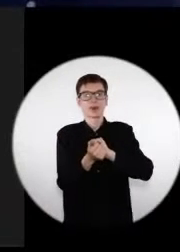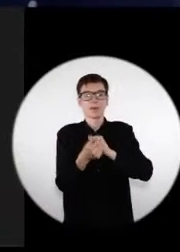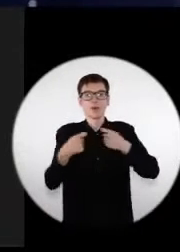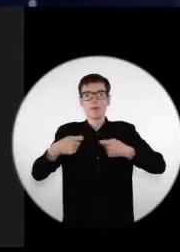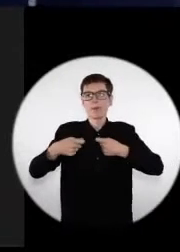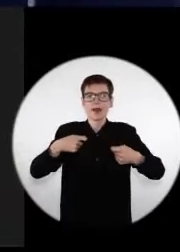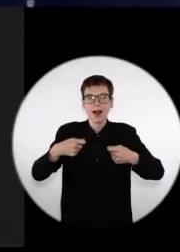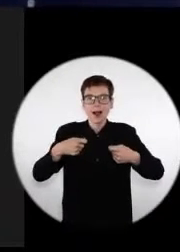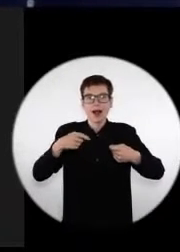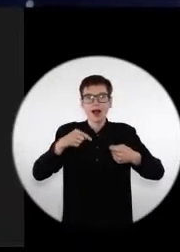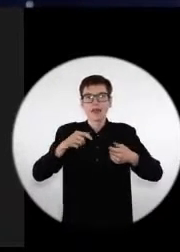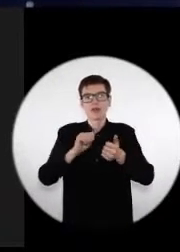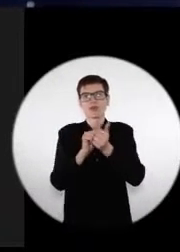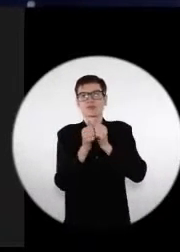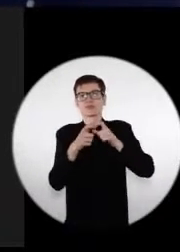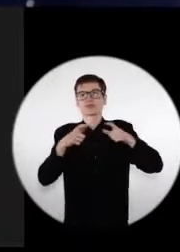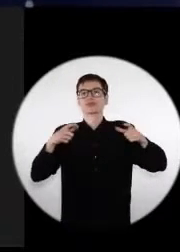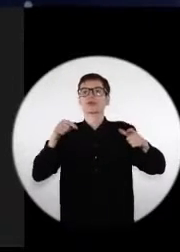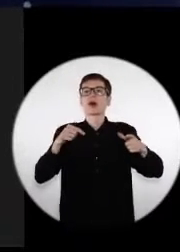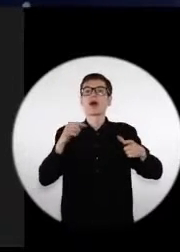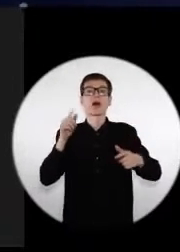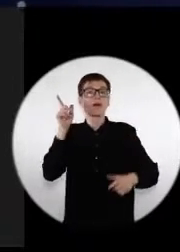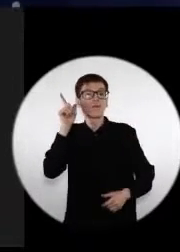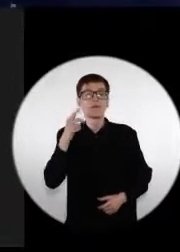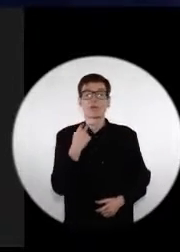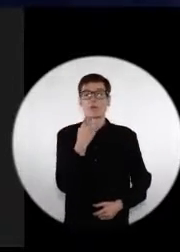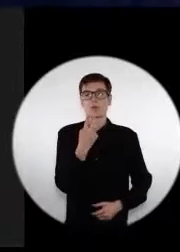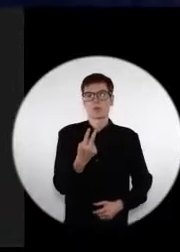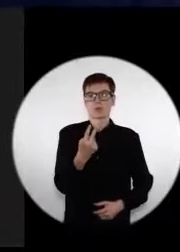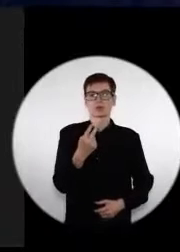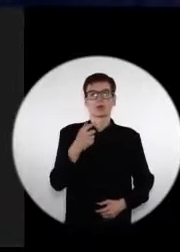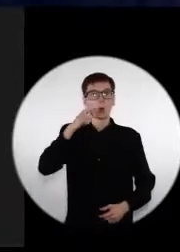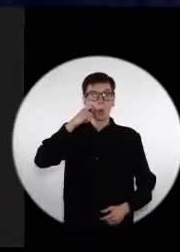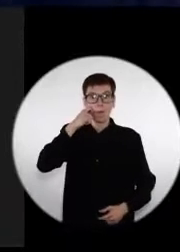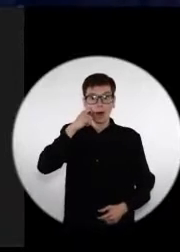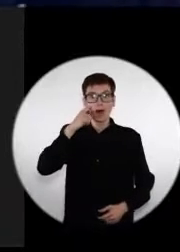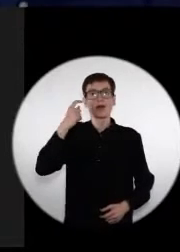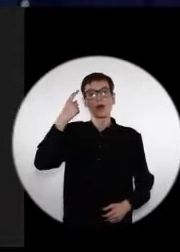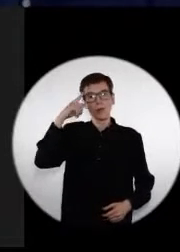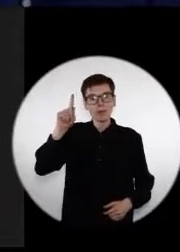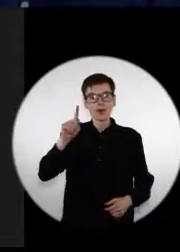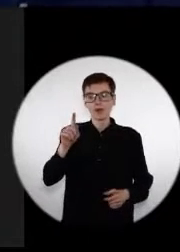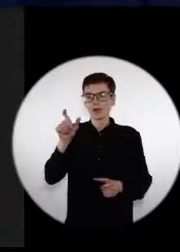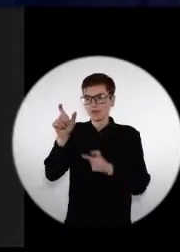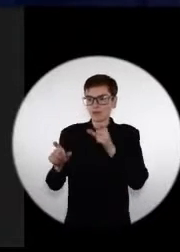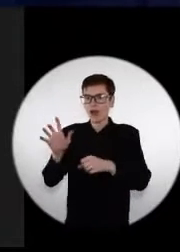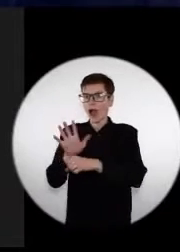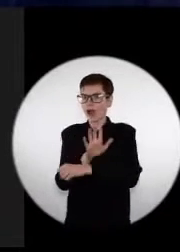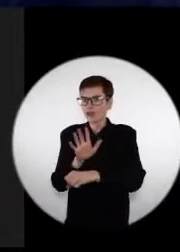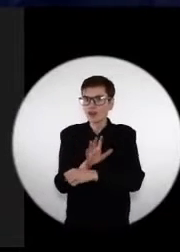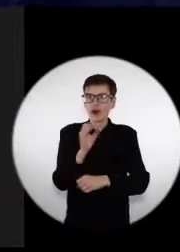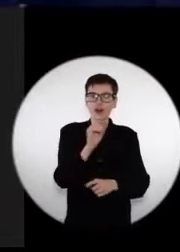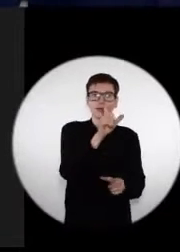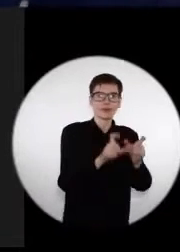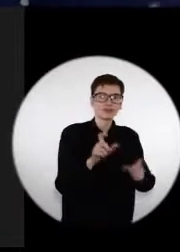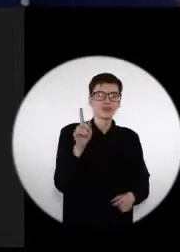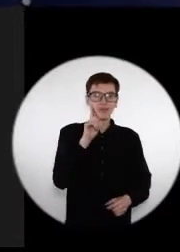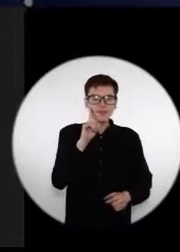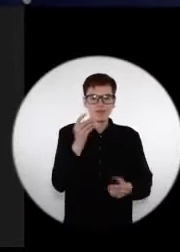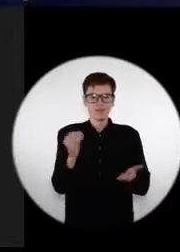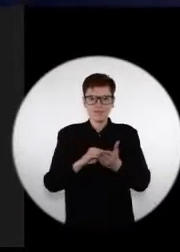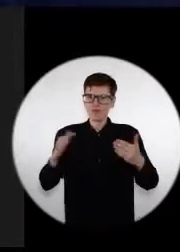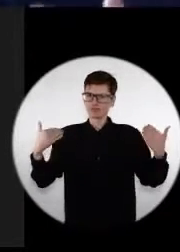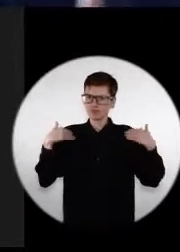en el mercado del audiolibro que está creciendo y entidades es el de la voz humana de la calidad es de elegir